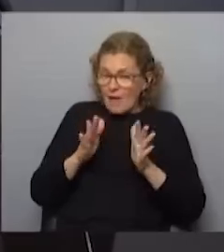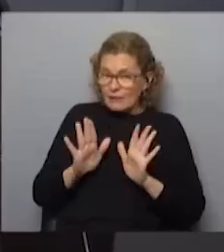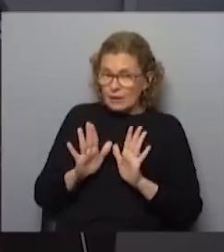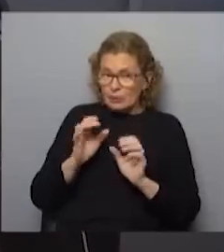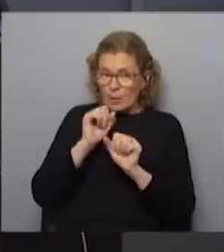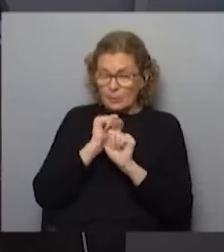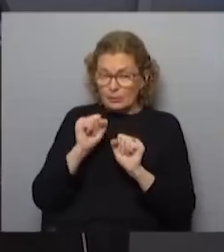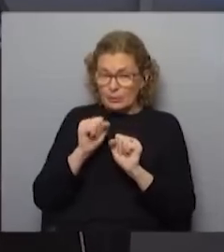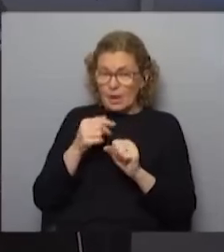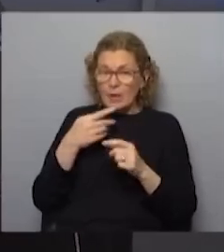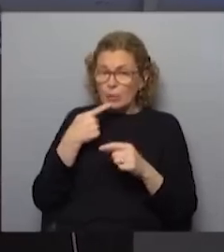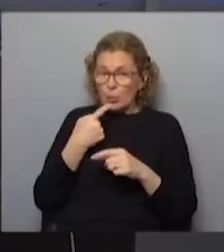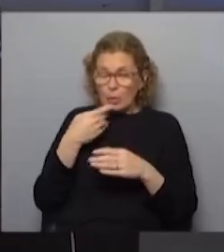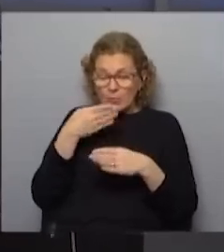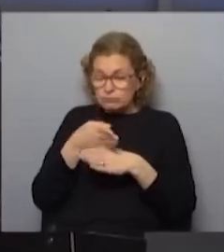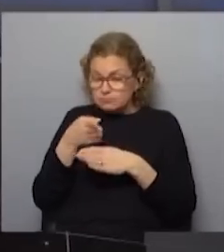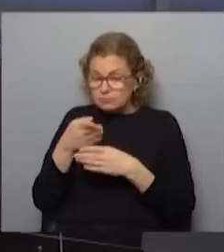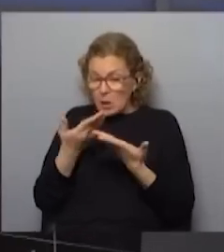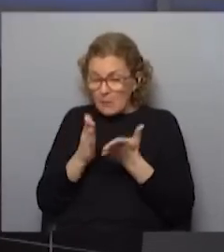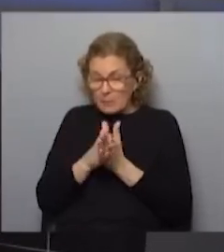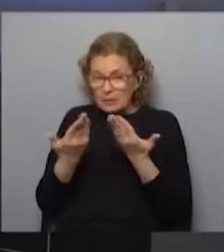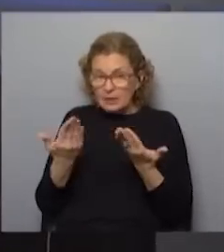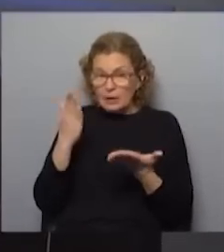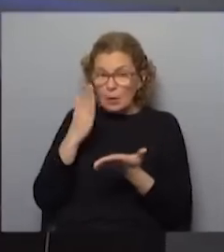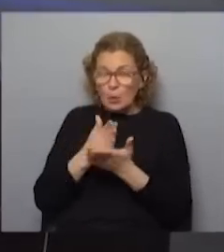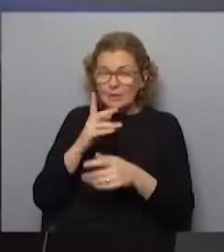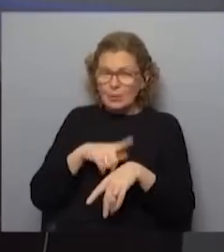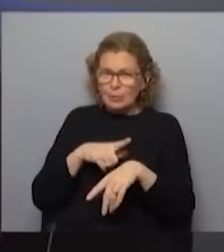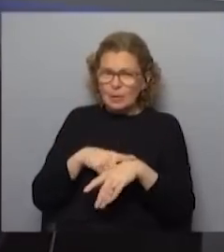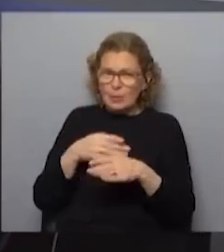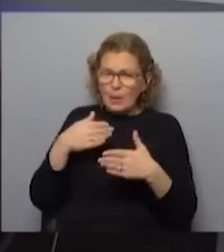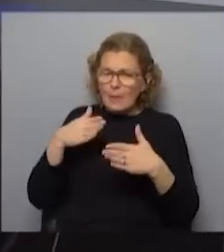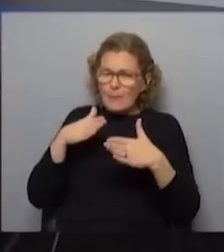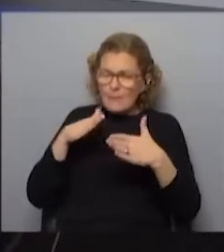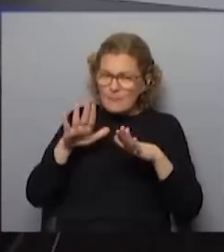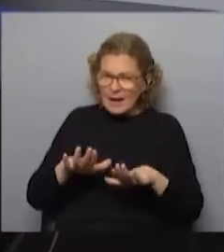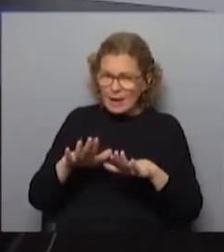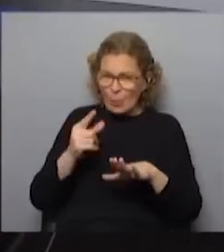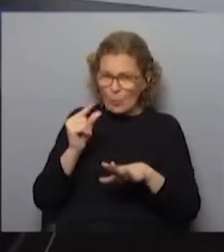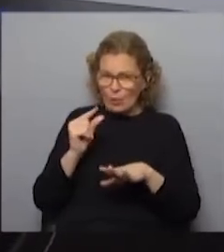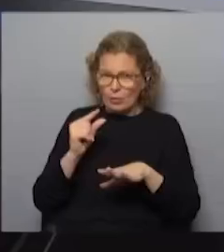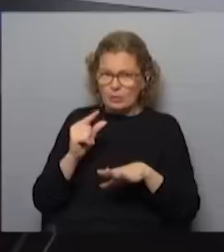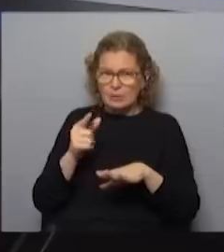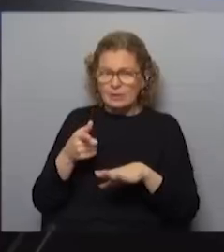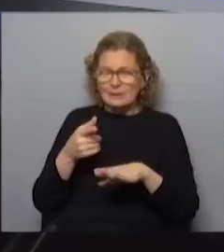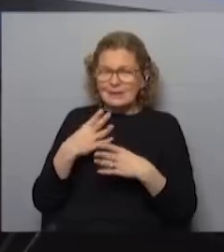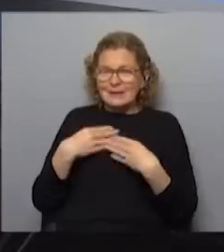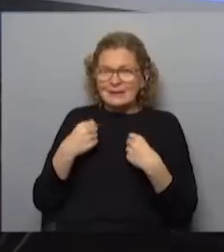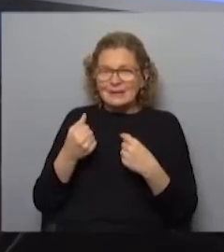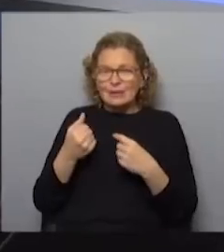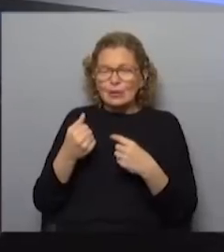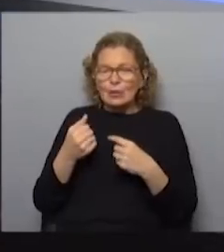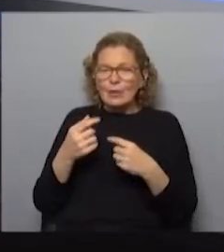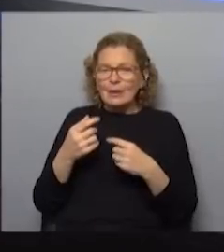a la posibilidad de la consulta no algo que en el último tiempo se ha detenido este un poco en ese sentido es importante